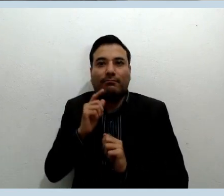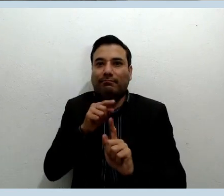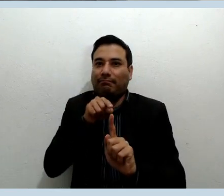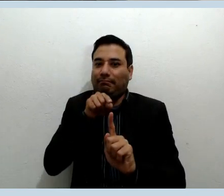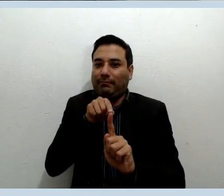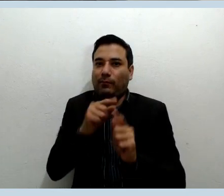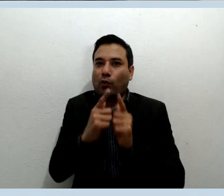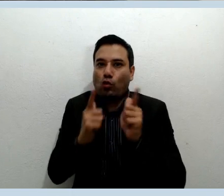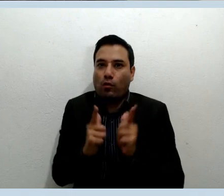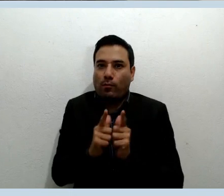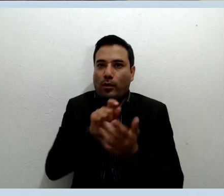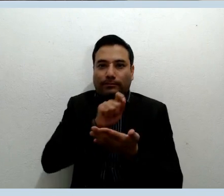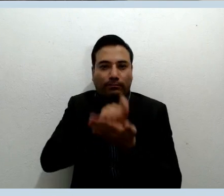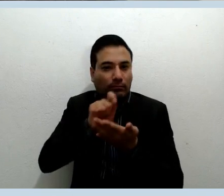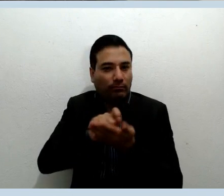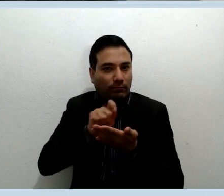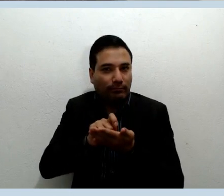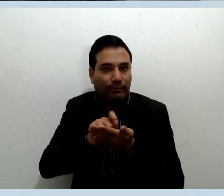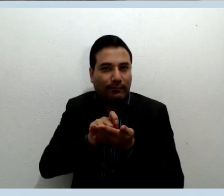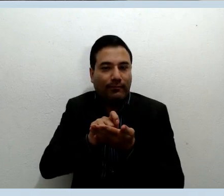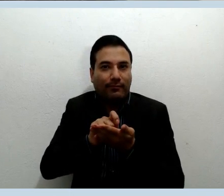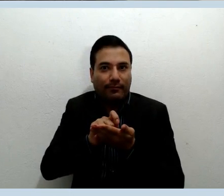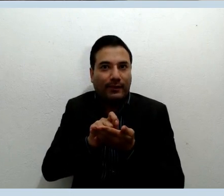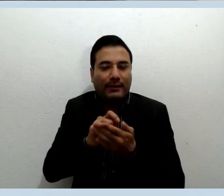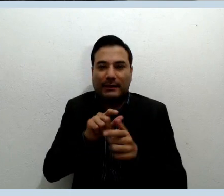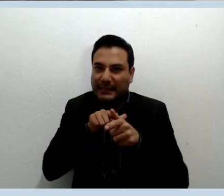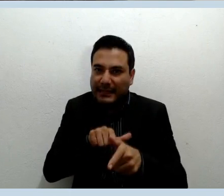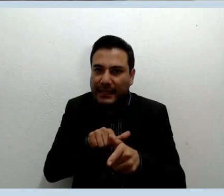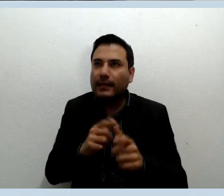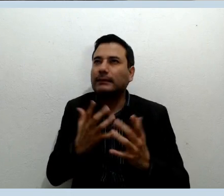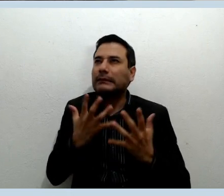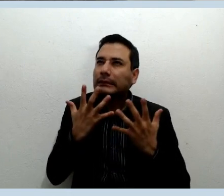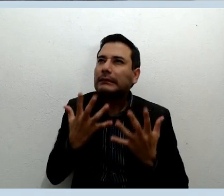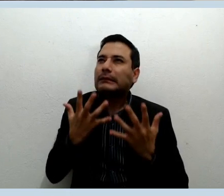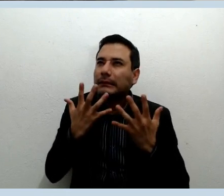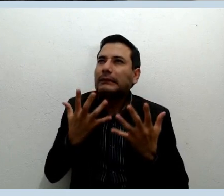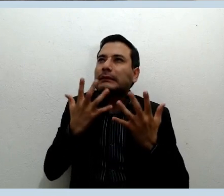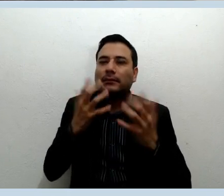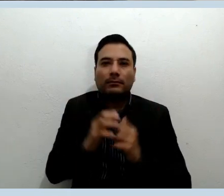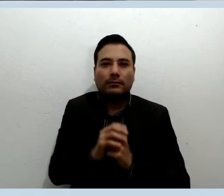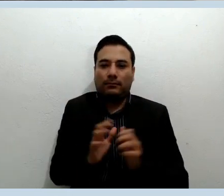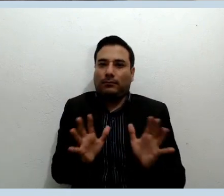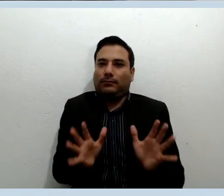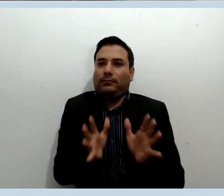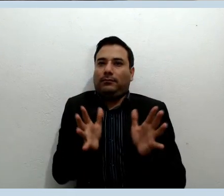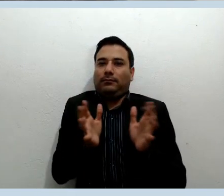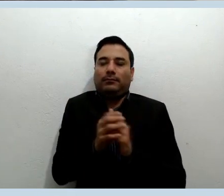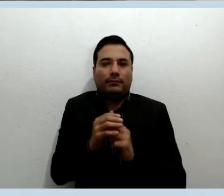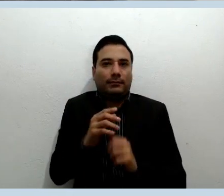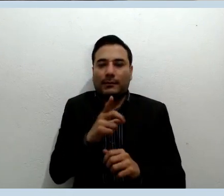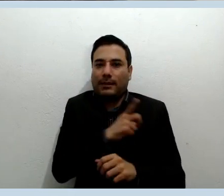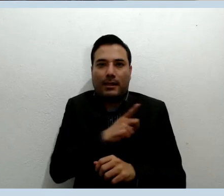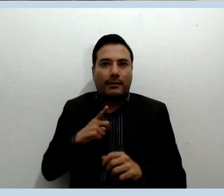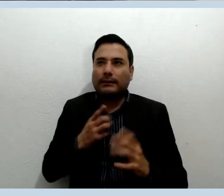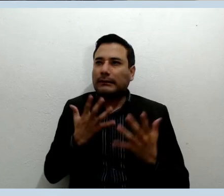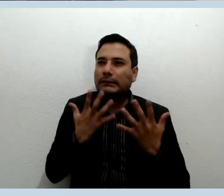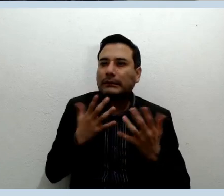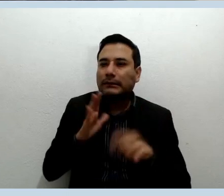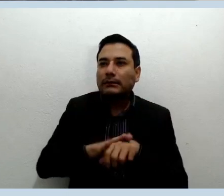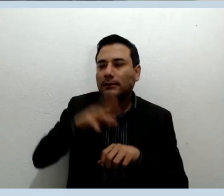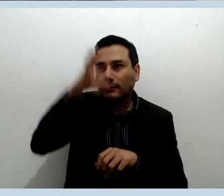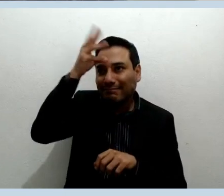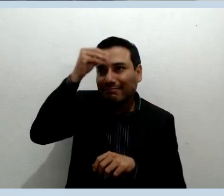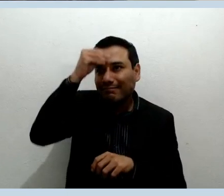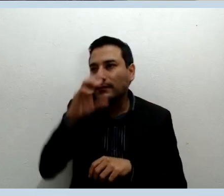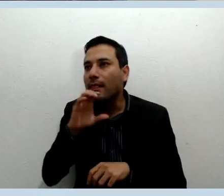deseo el deseo que se mantenga deseante por conocer por ser curiosa como